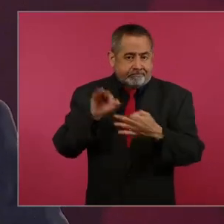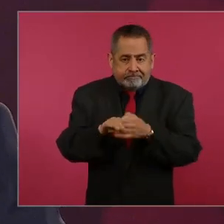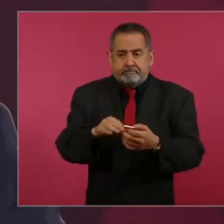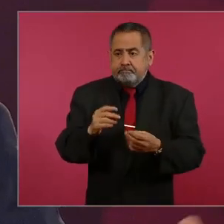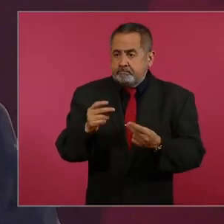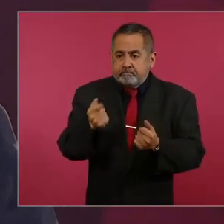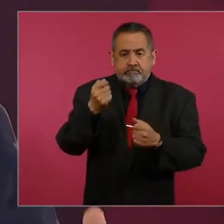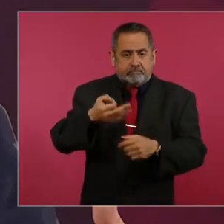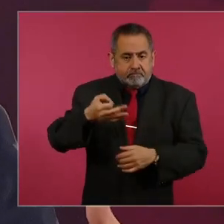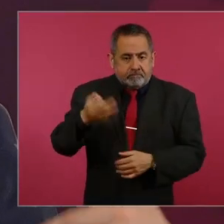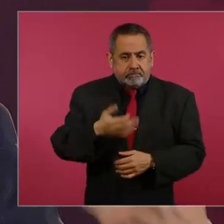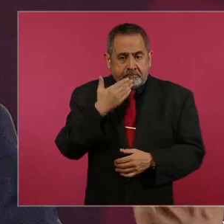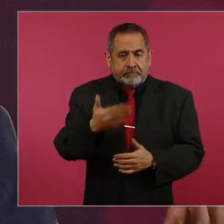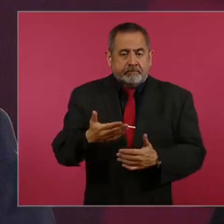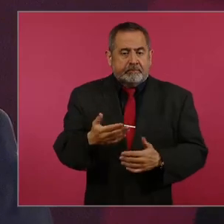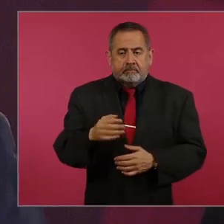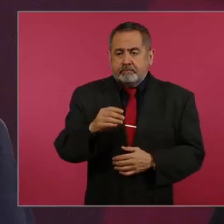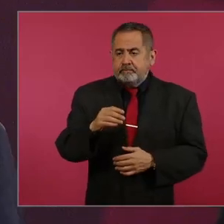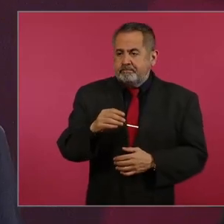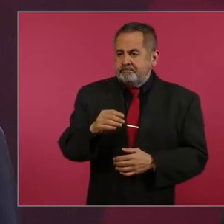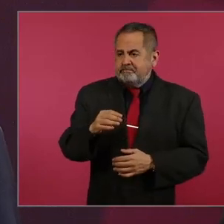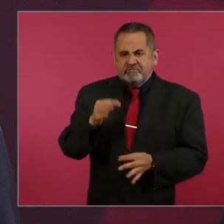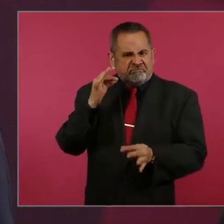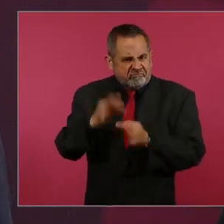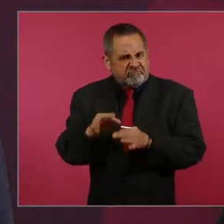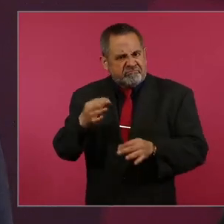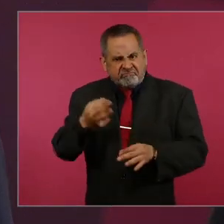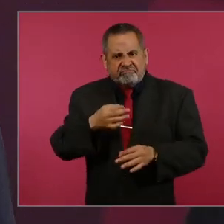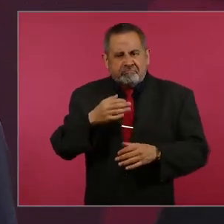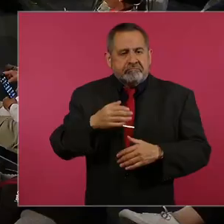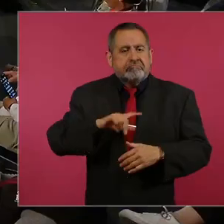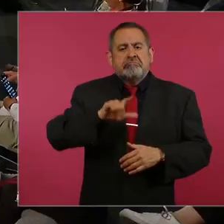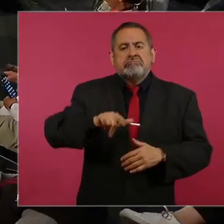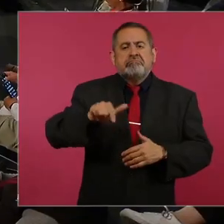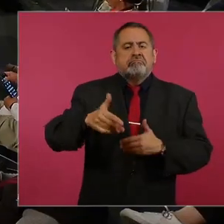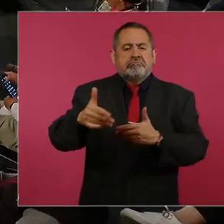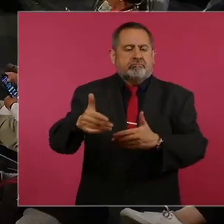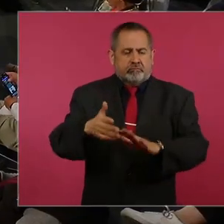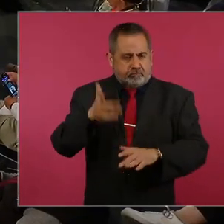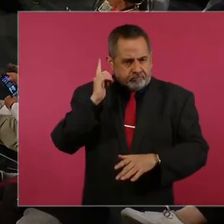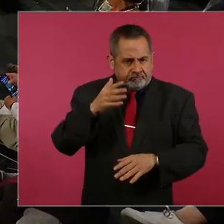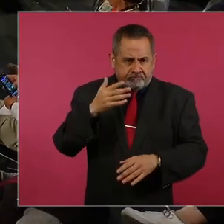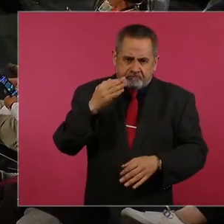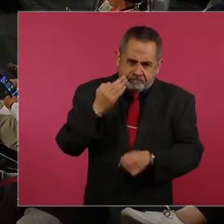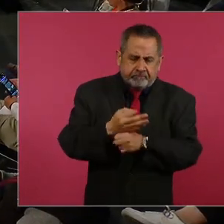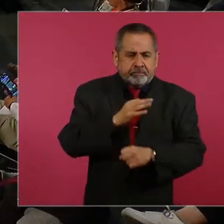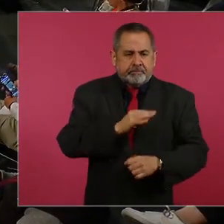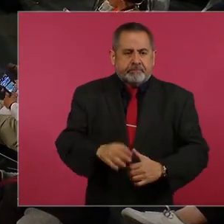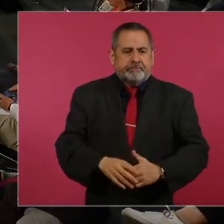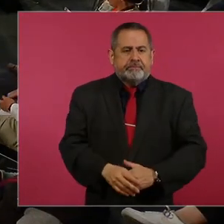rapidez, ser expeditos en la impartición de justicia. Esperamos que sea así. Perfecto.